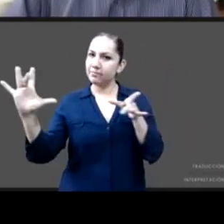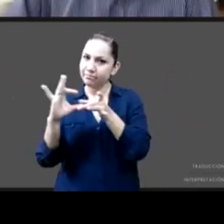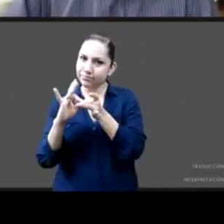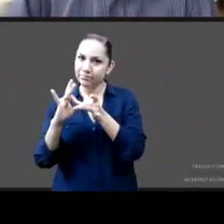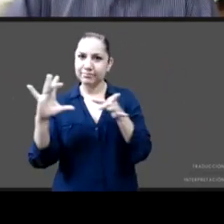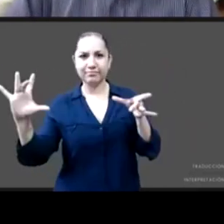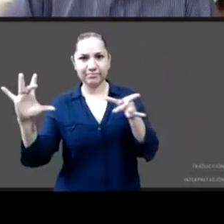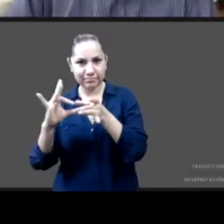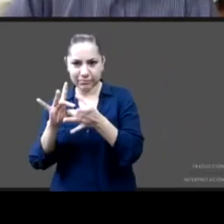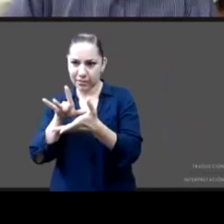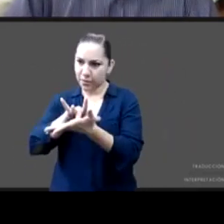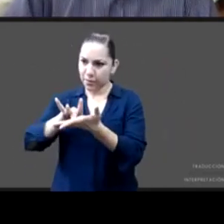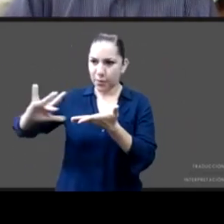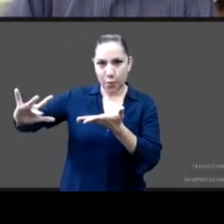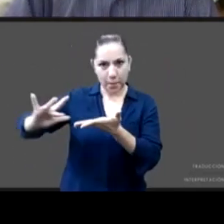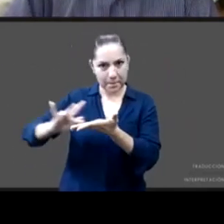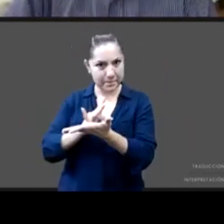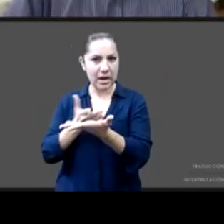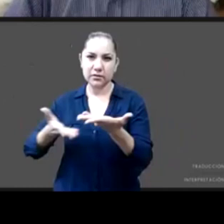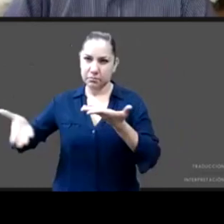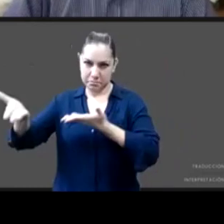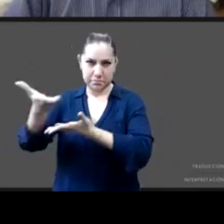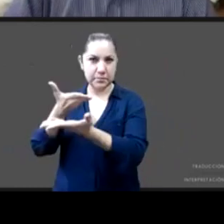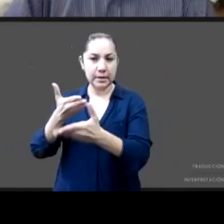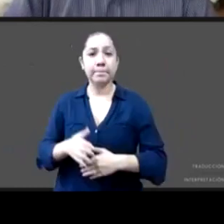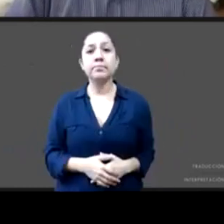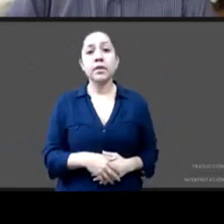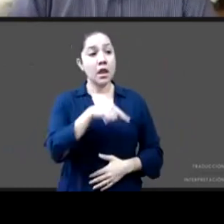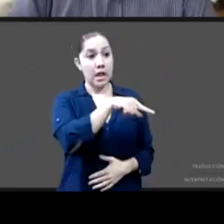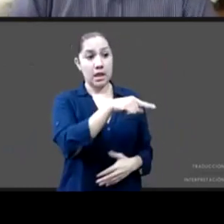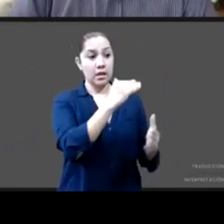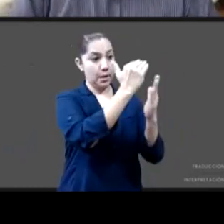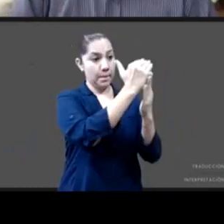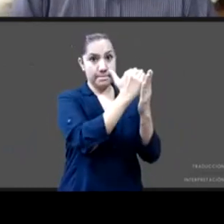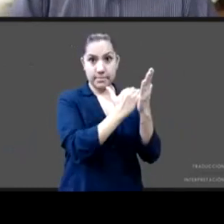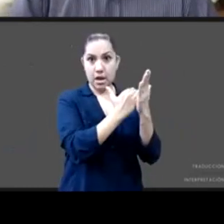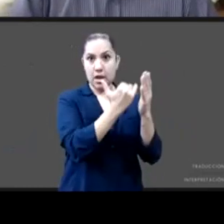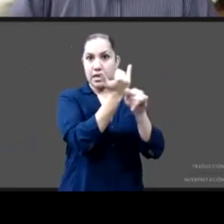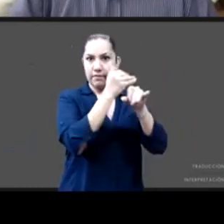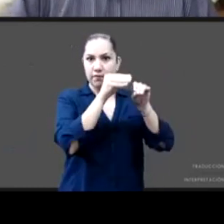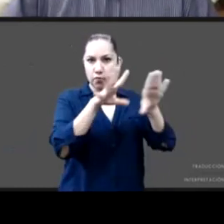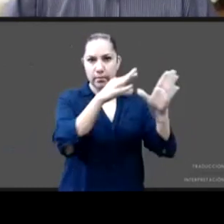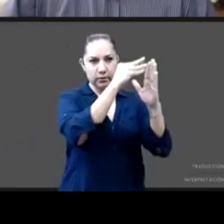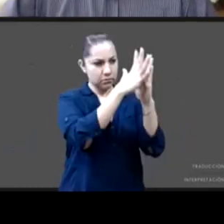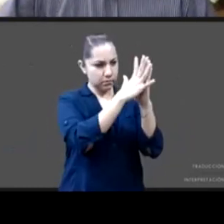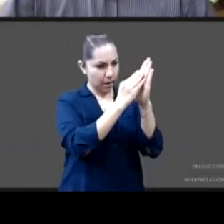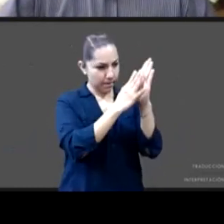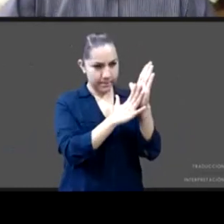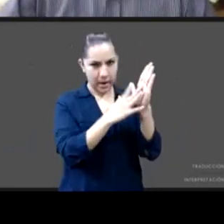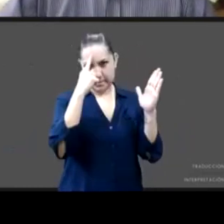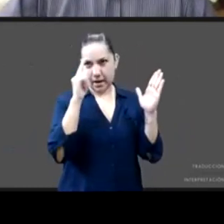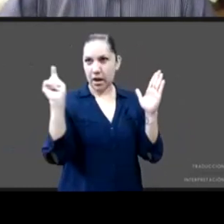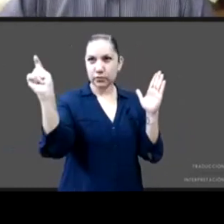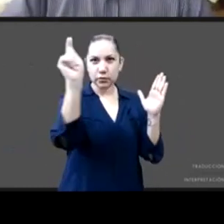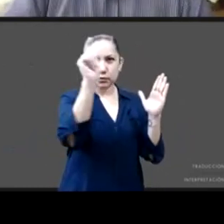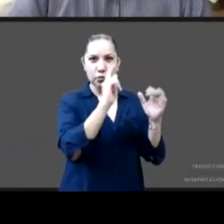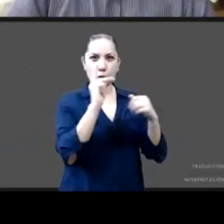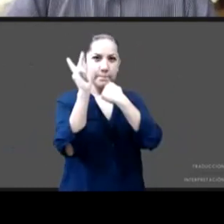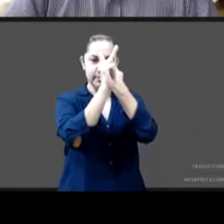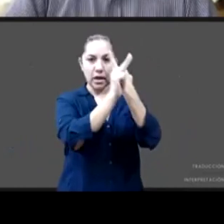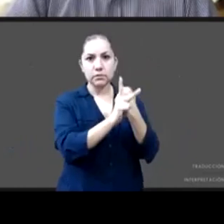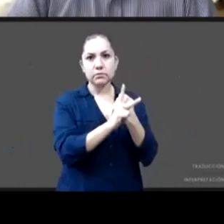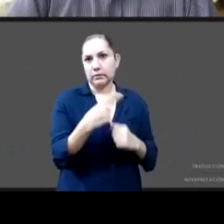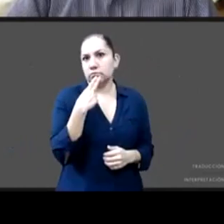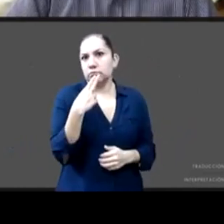Estas bases de datos que existen para que los países colaboren ayudan bastante en el tema de la identificación de la